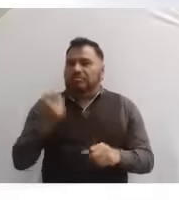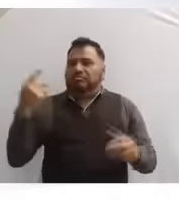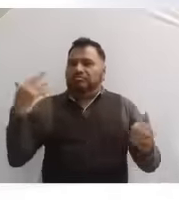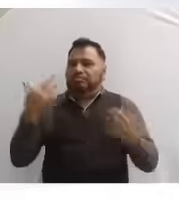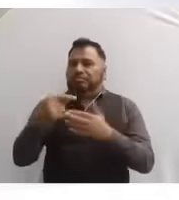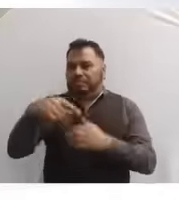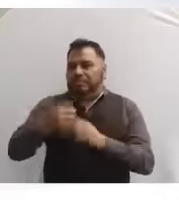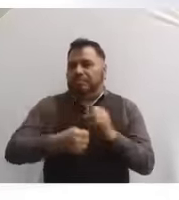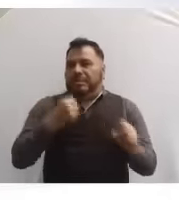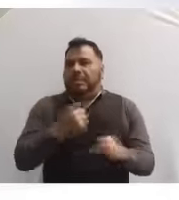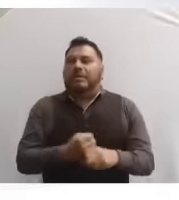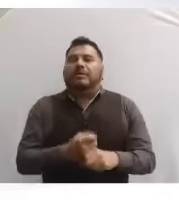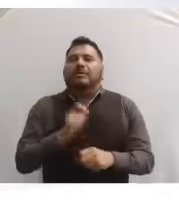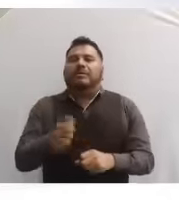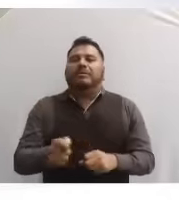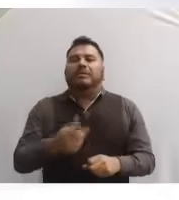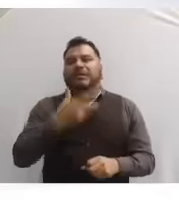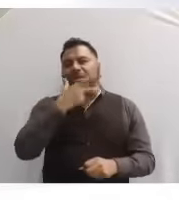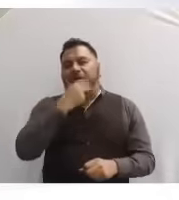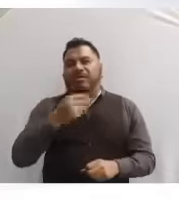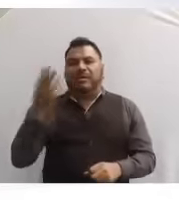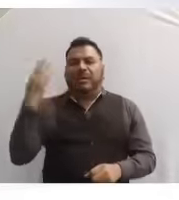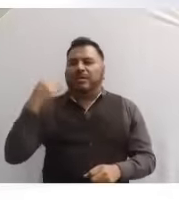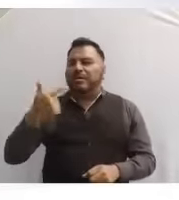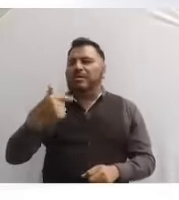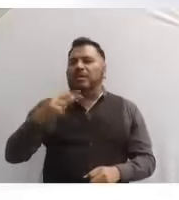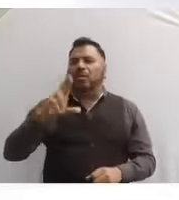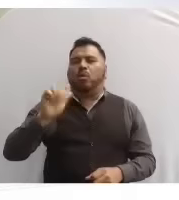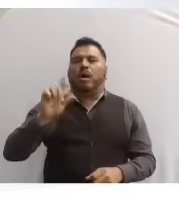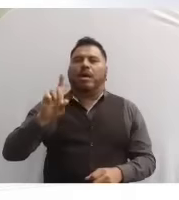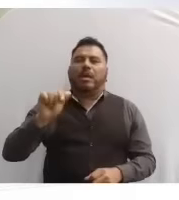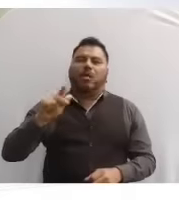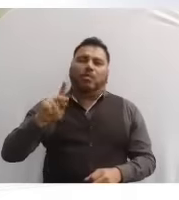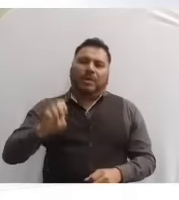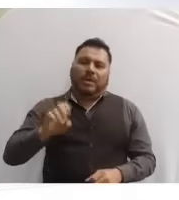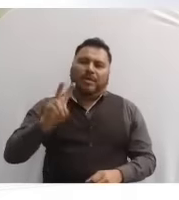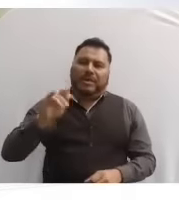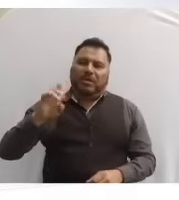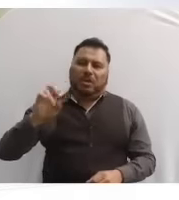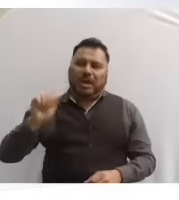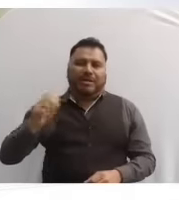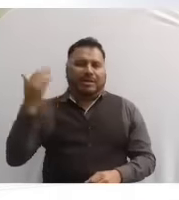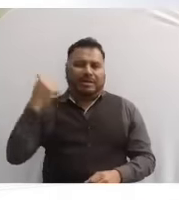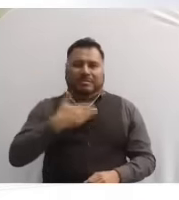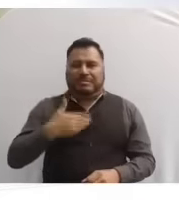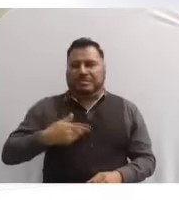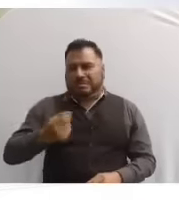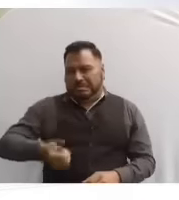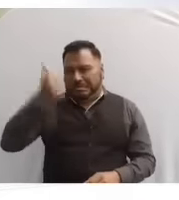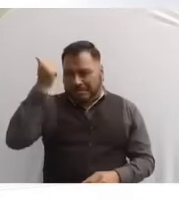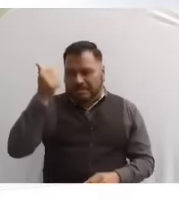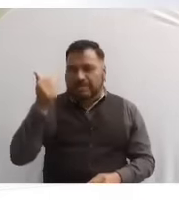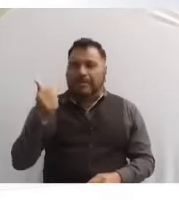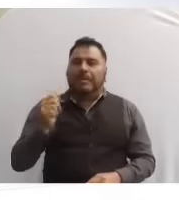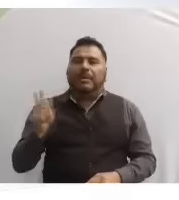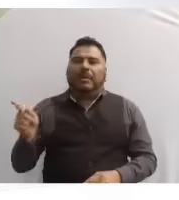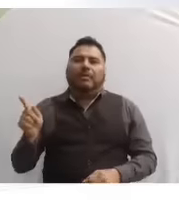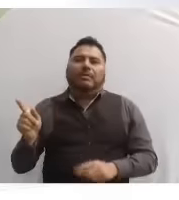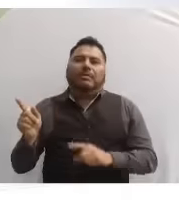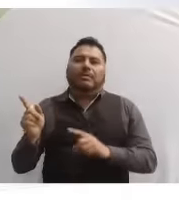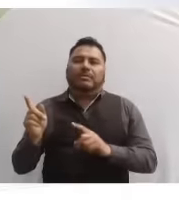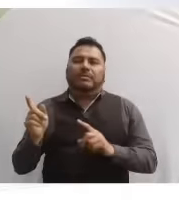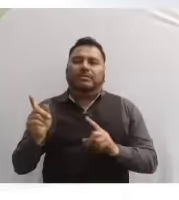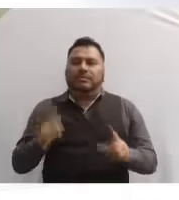este año, de que Guadalupe Victoria, el primer presidente, llegó al